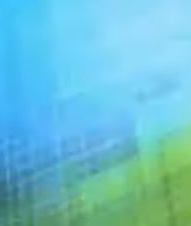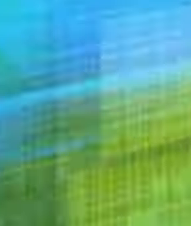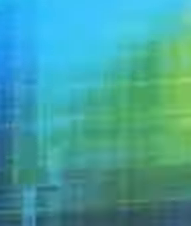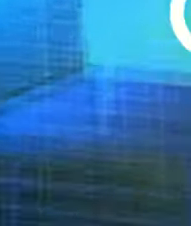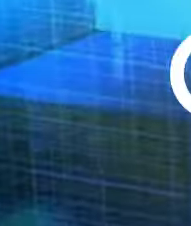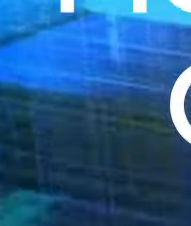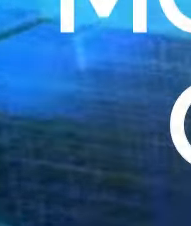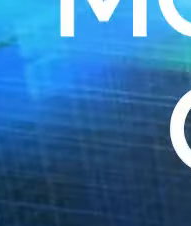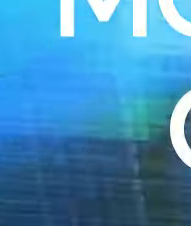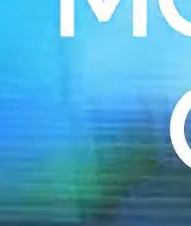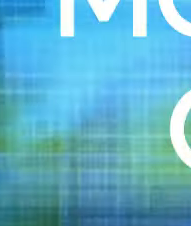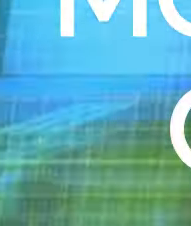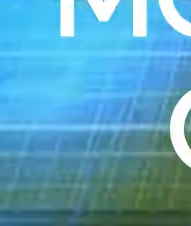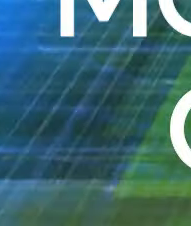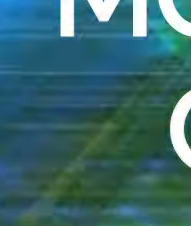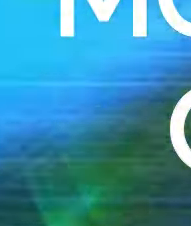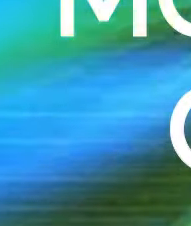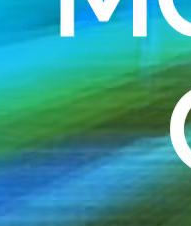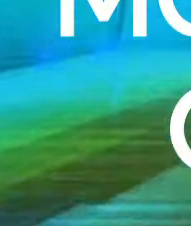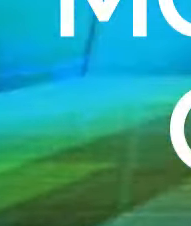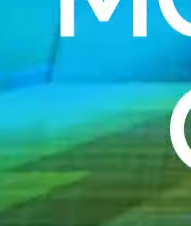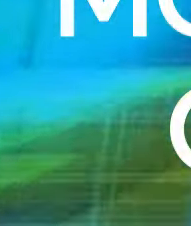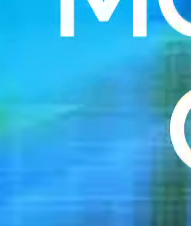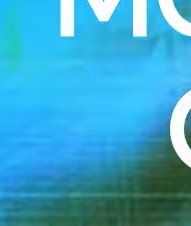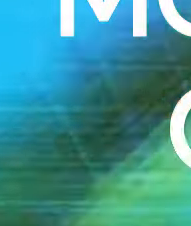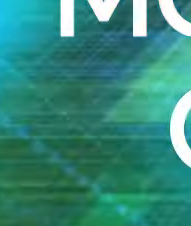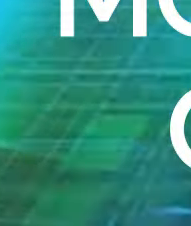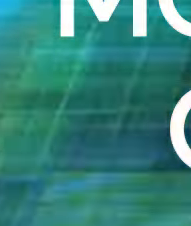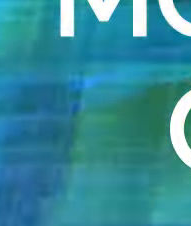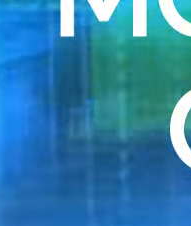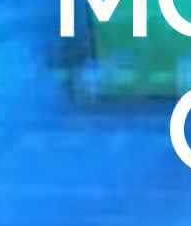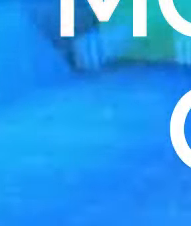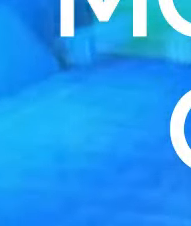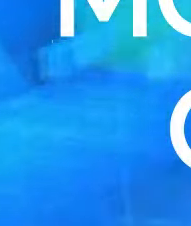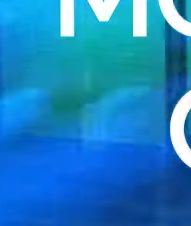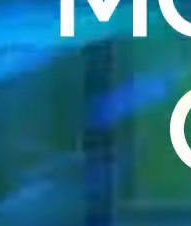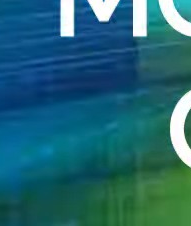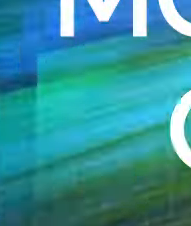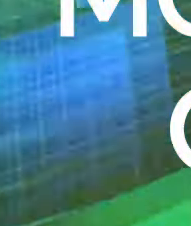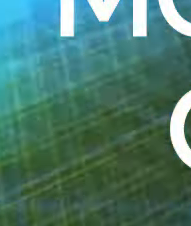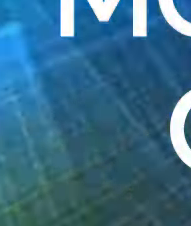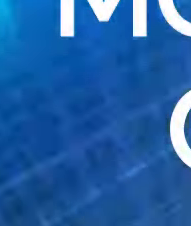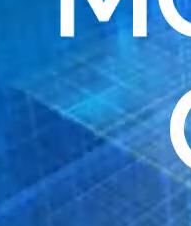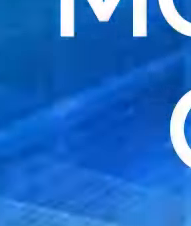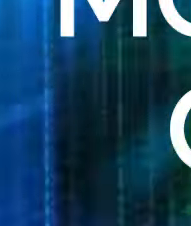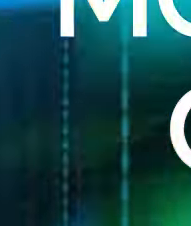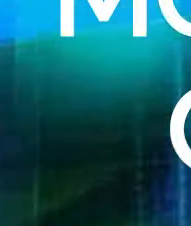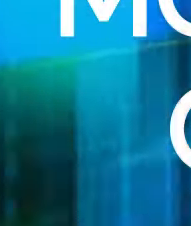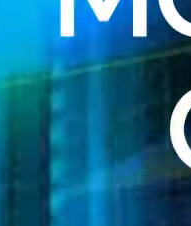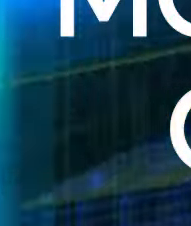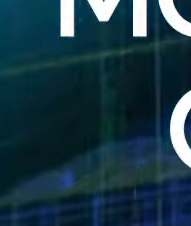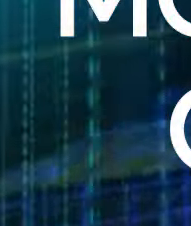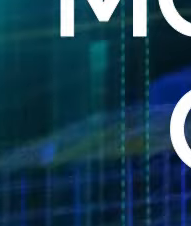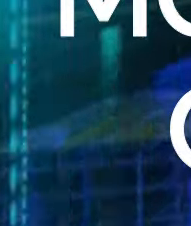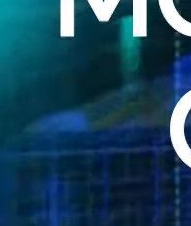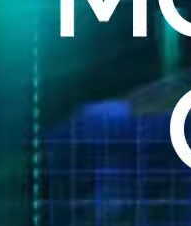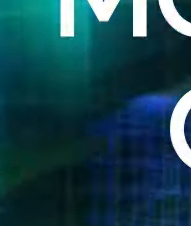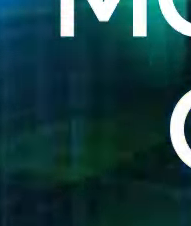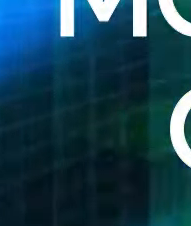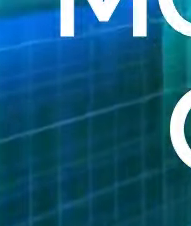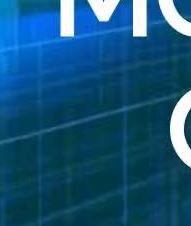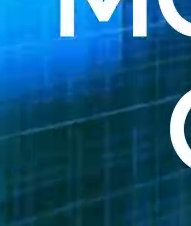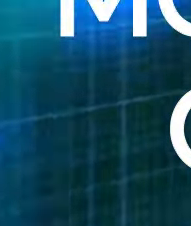Vaya papelón, vaya ridículo terminó haciendo la organización delictiva de la secta, tanto en Guadalajara como en el estado